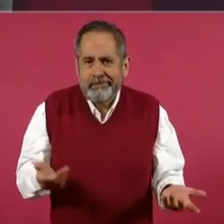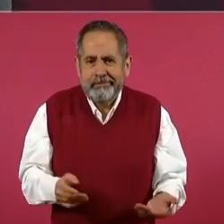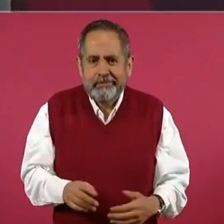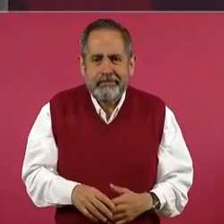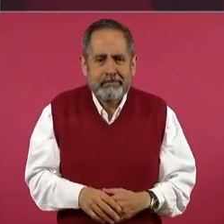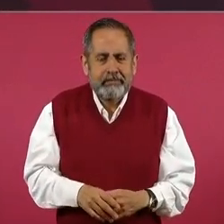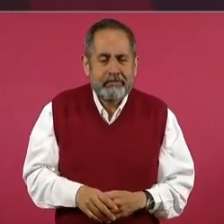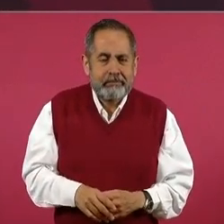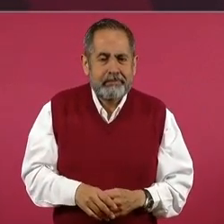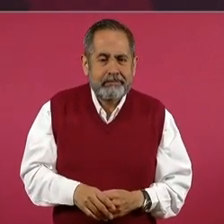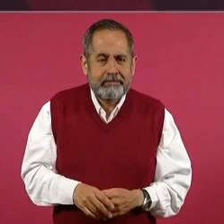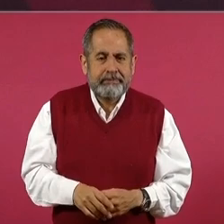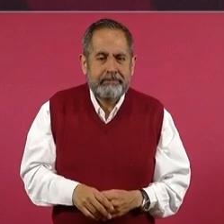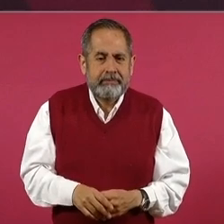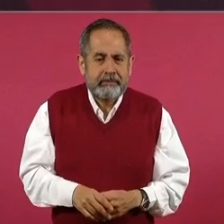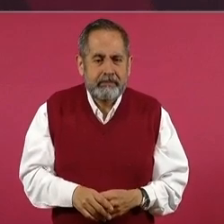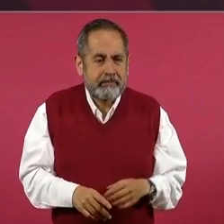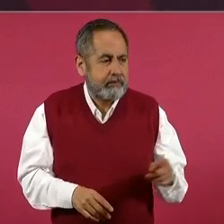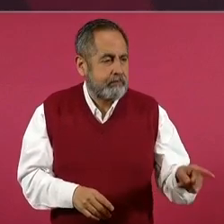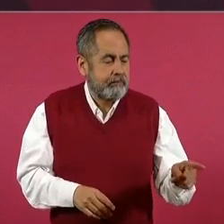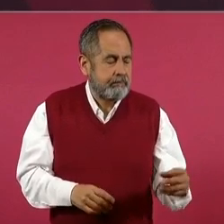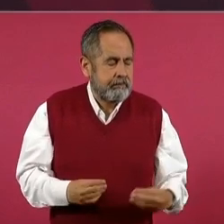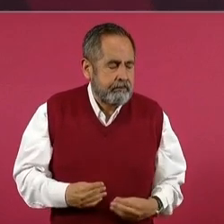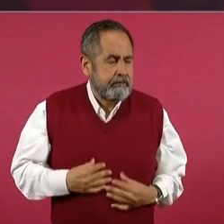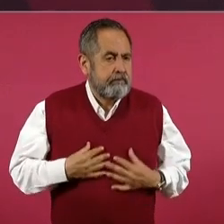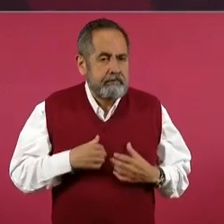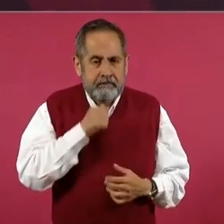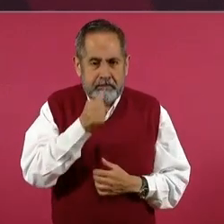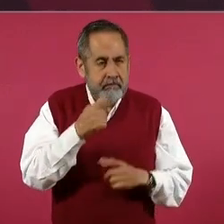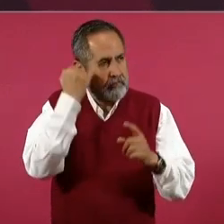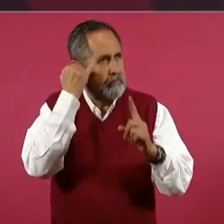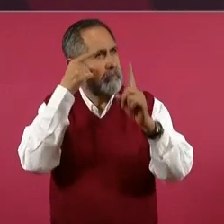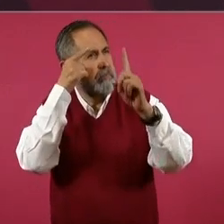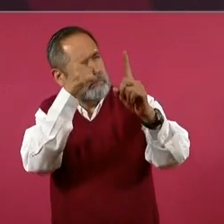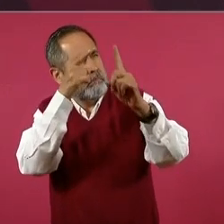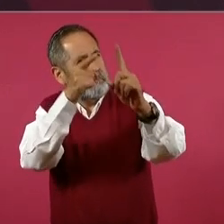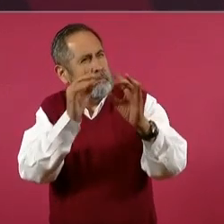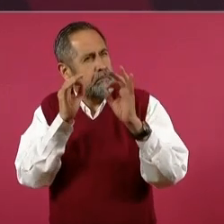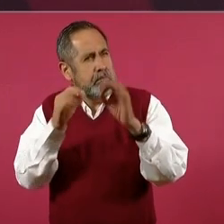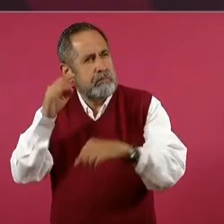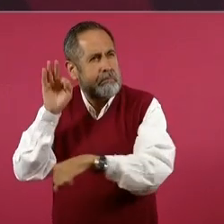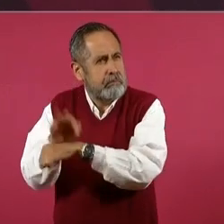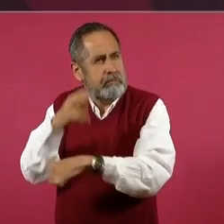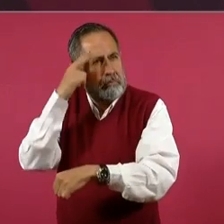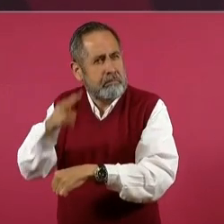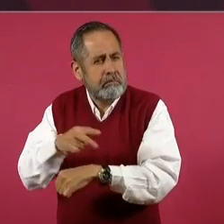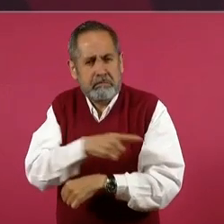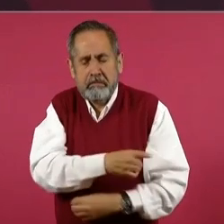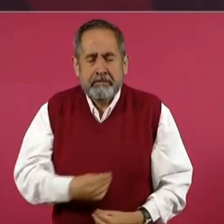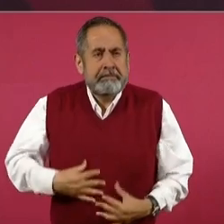ya no los inspiran esos ideales